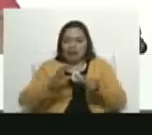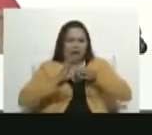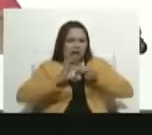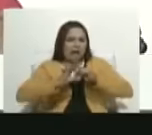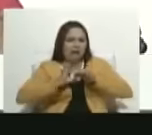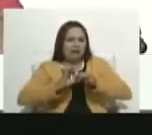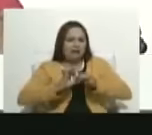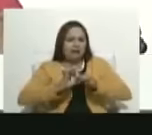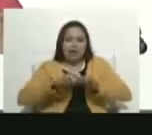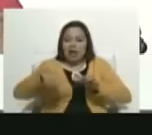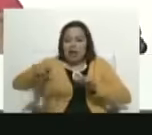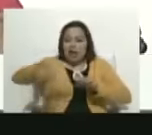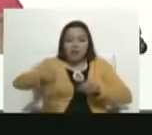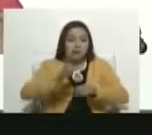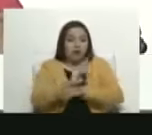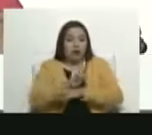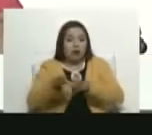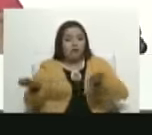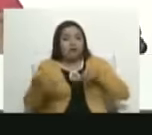los reconocieron inmediatamente,